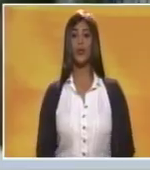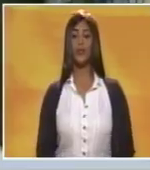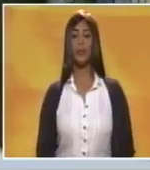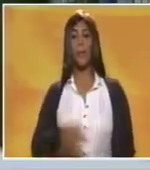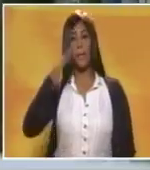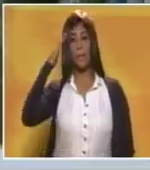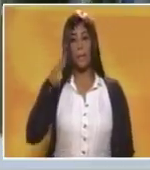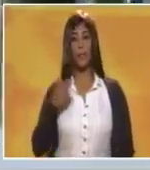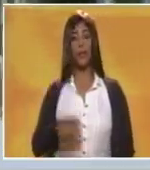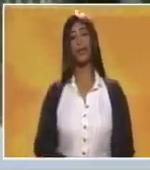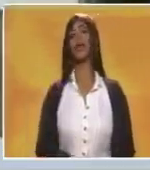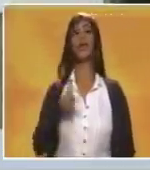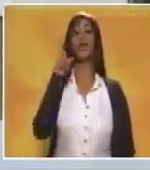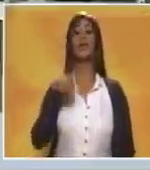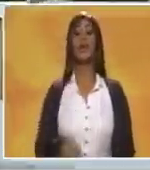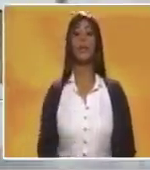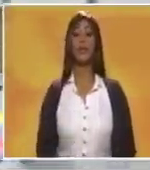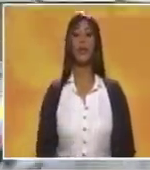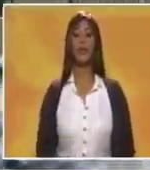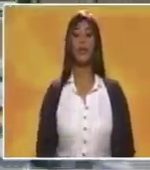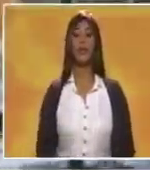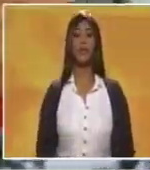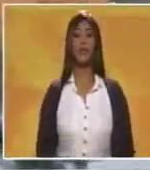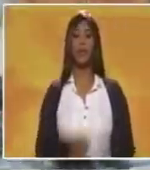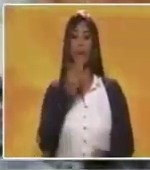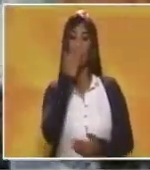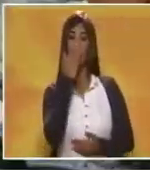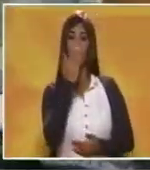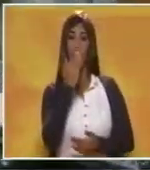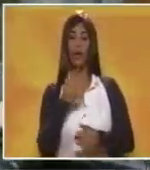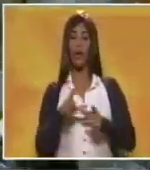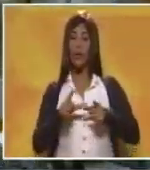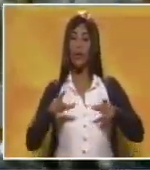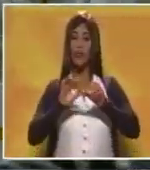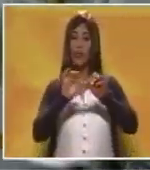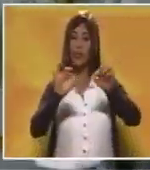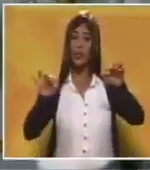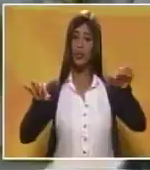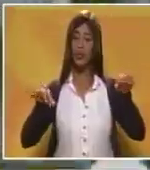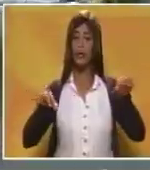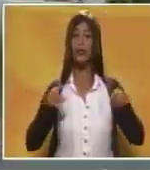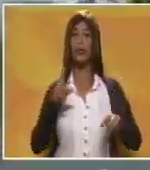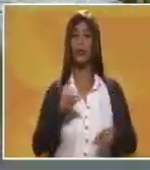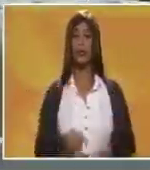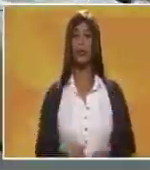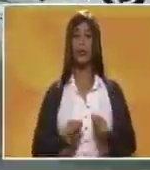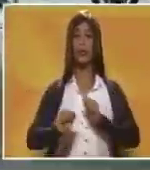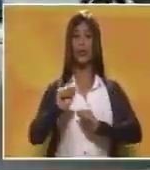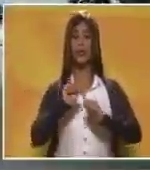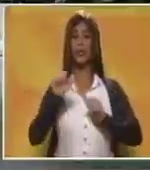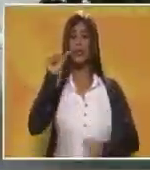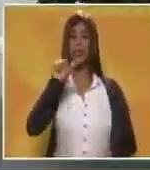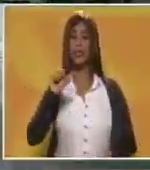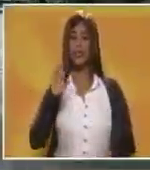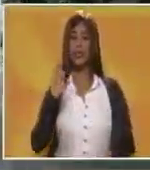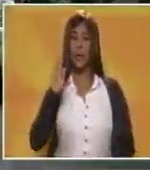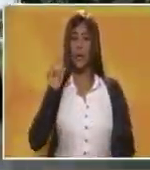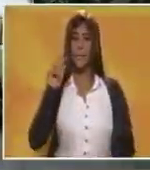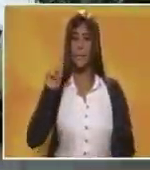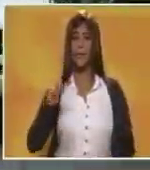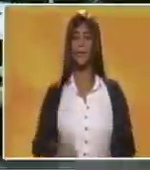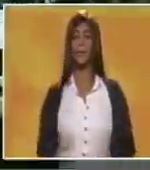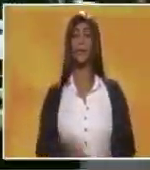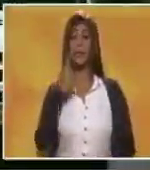Guardia Nacional Bolivariana, y justo enfrente del Palacio Federal Legislativo está el SEBIN. Pueden ver